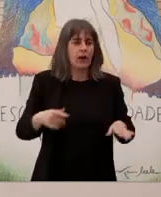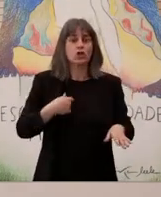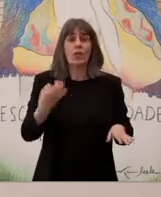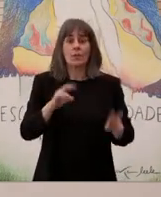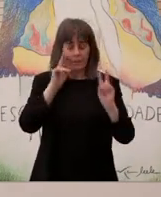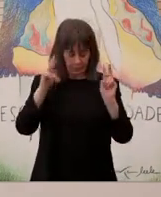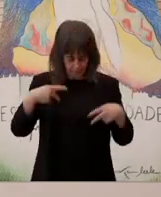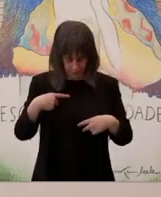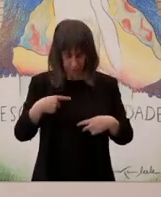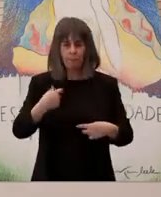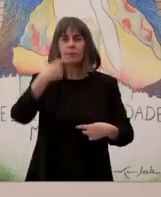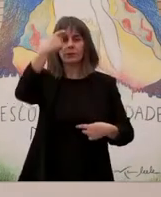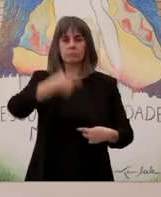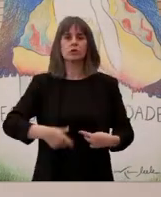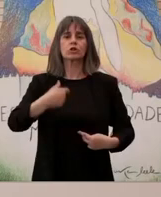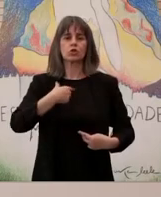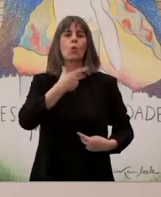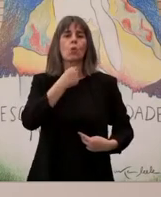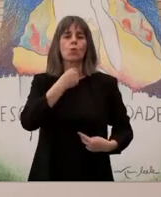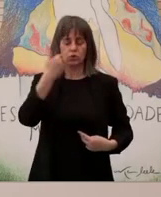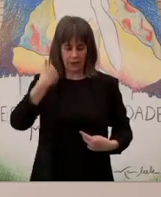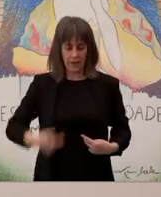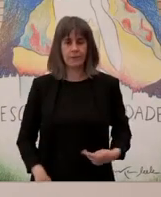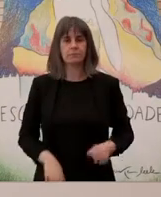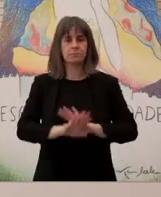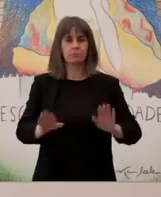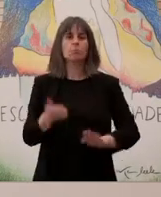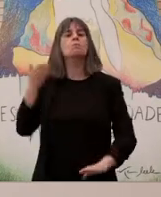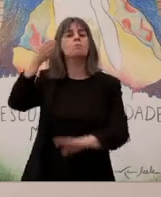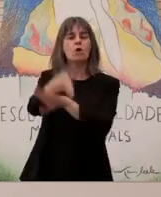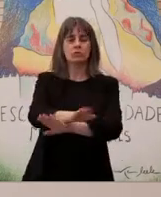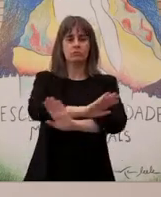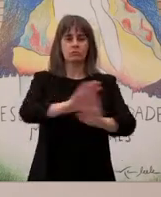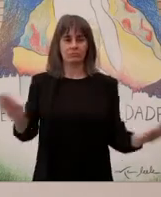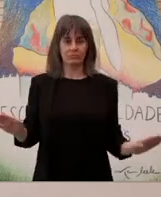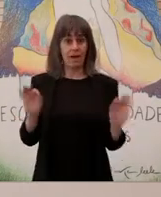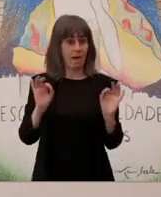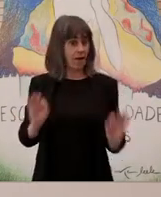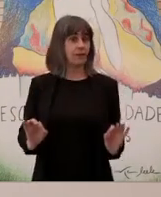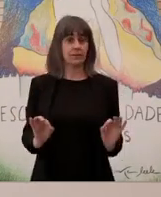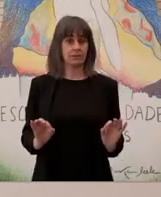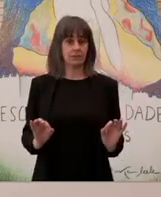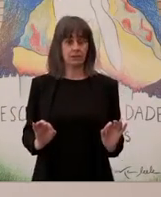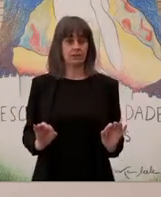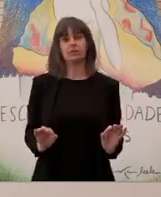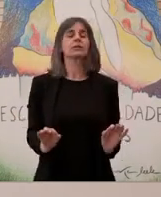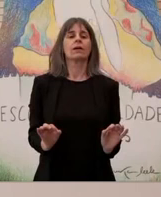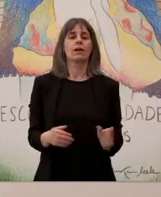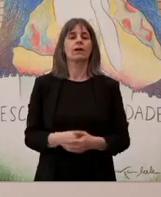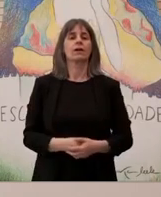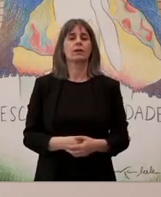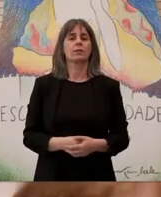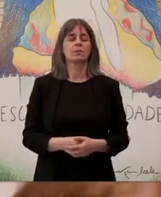así me da ubico esa misma y a Polo mundo ten que ser así así en que ser entonces